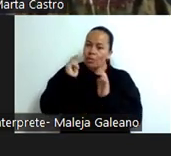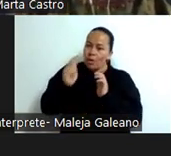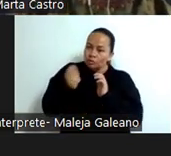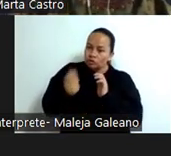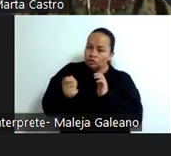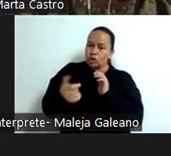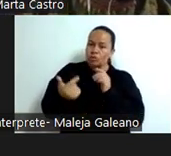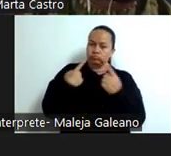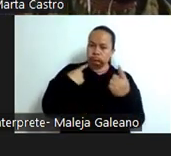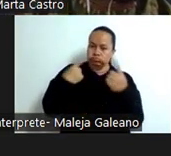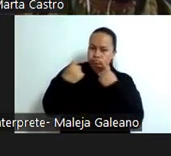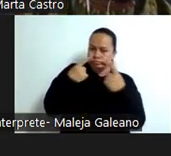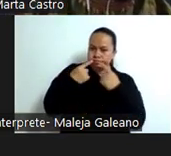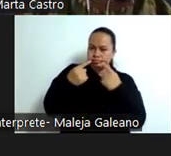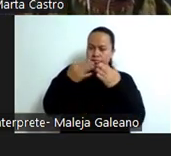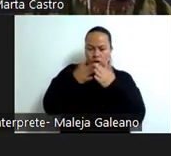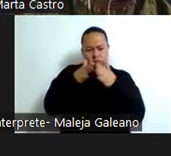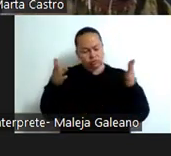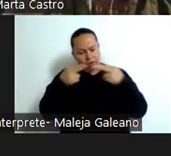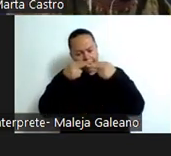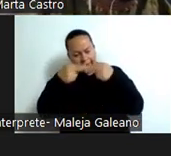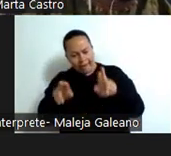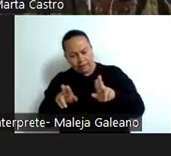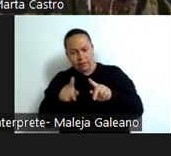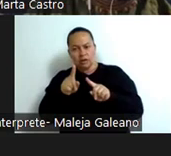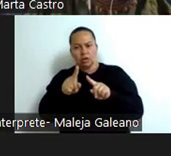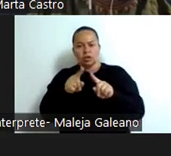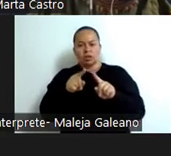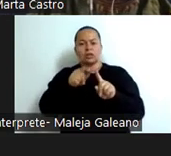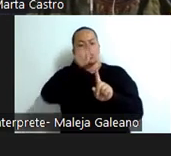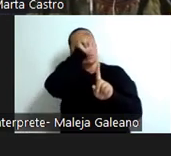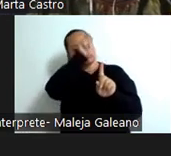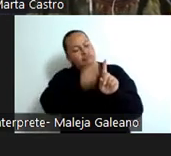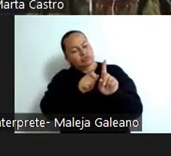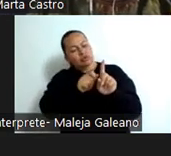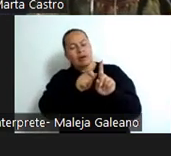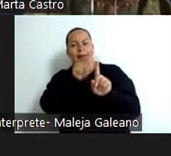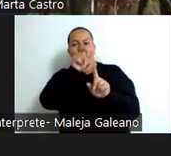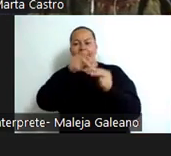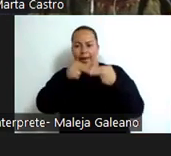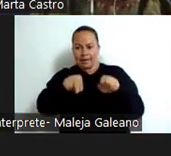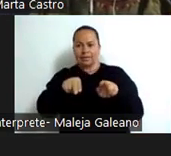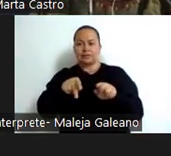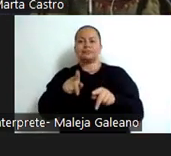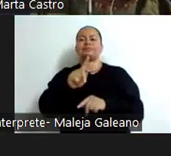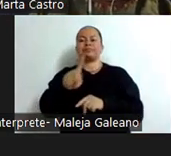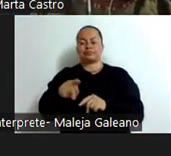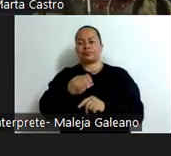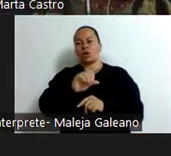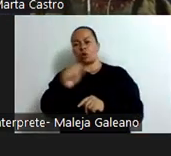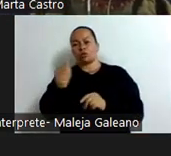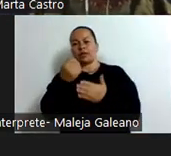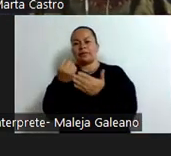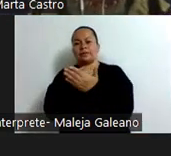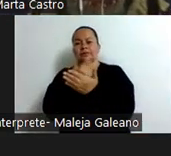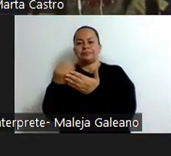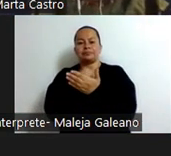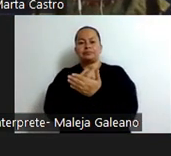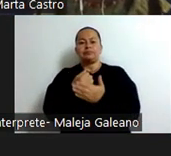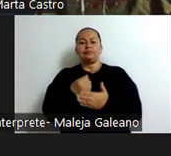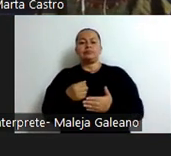de brechas de género y estereotipos eh Y roles de género eh siguiente diapositiva en la sentencia